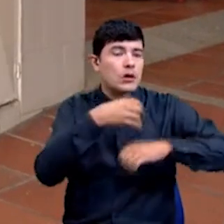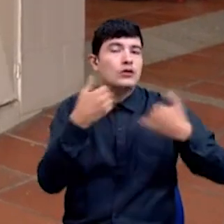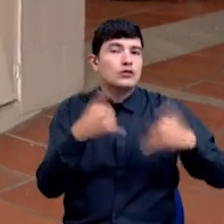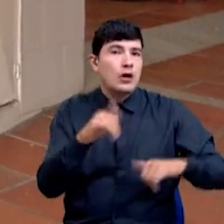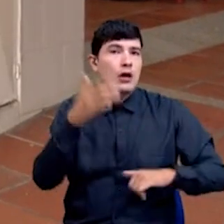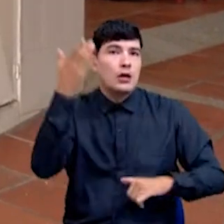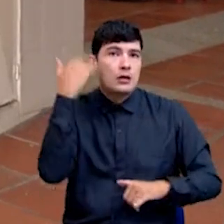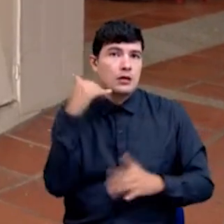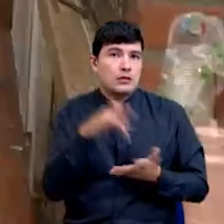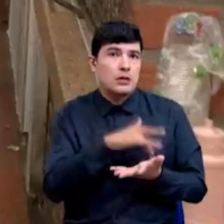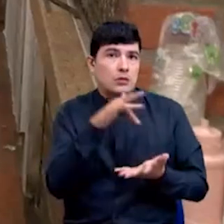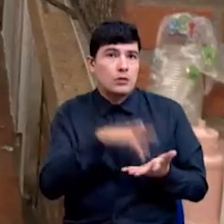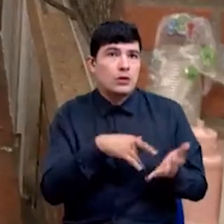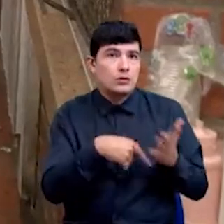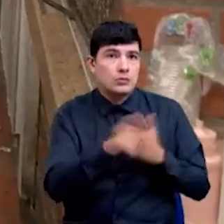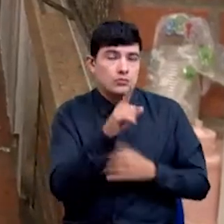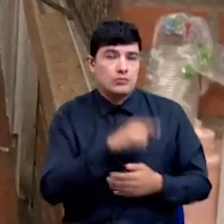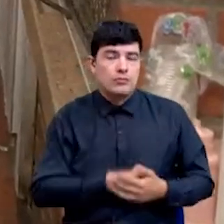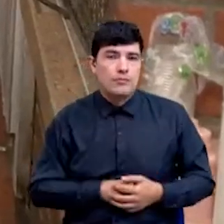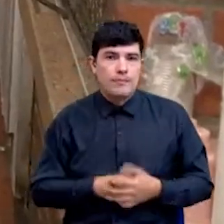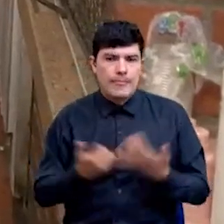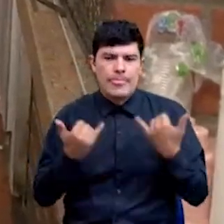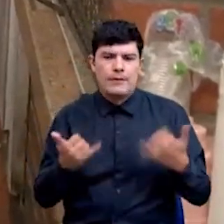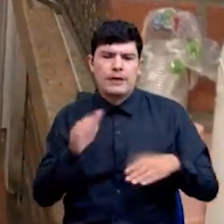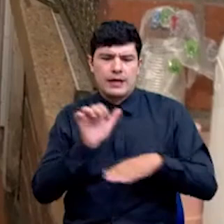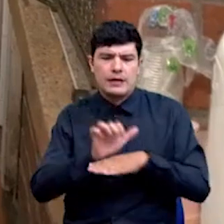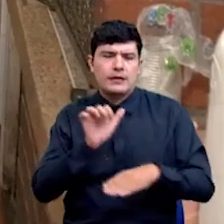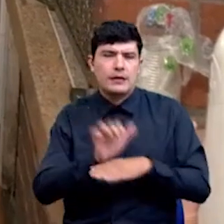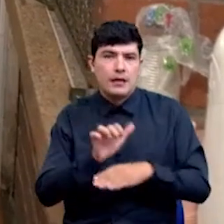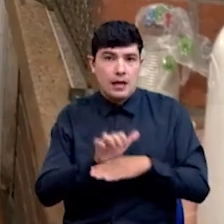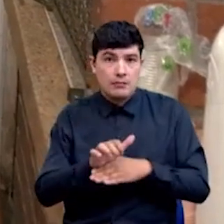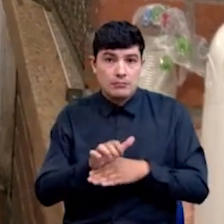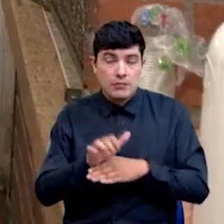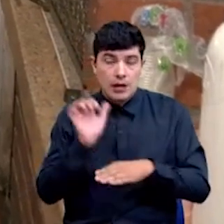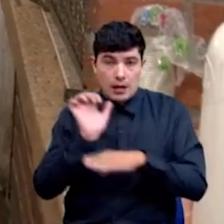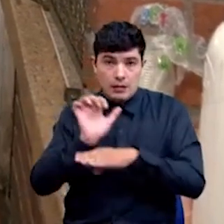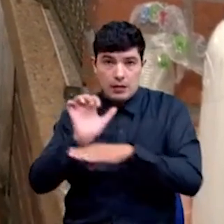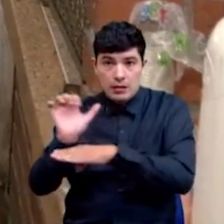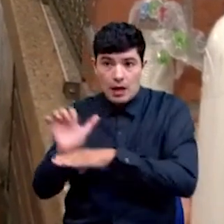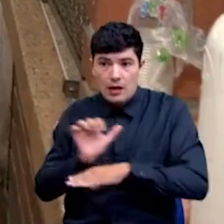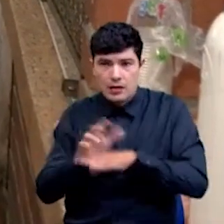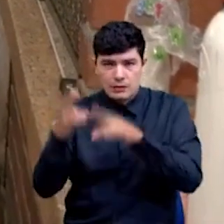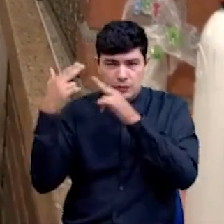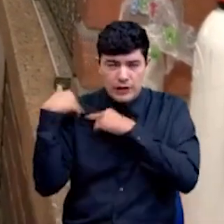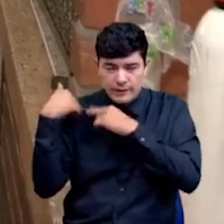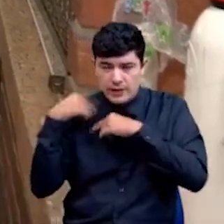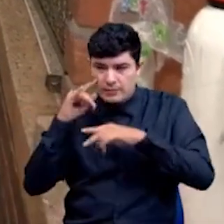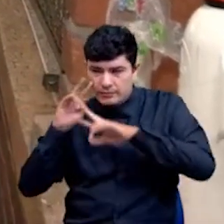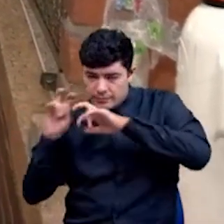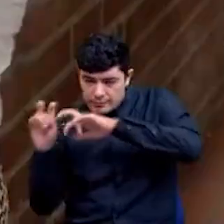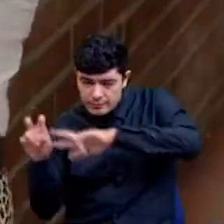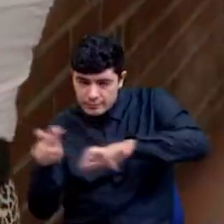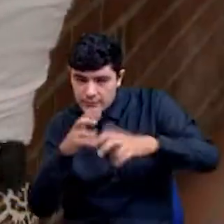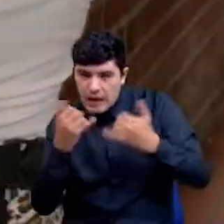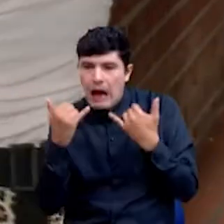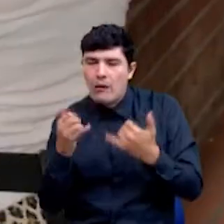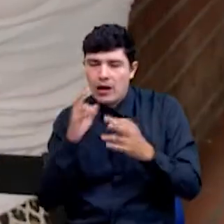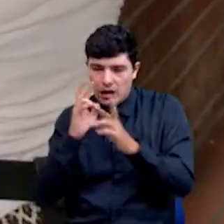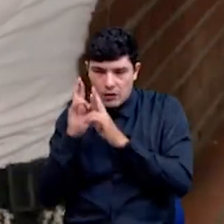una millonaria deuda. Las entidades competentes ya tienen conocimiento de los posibles desfalcos de la